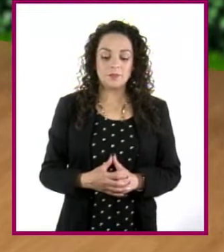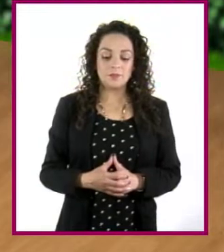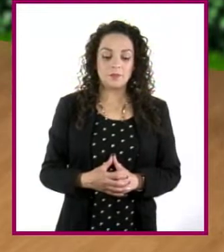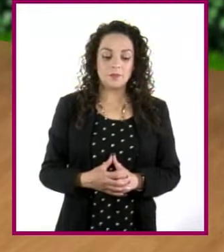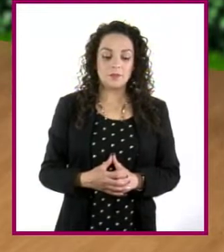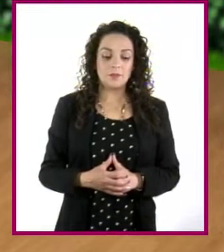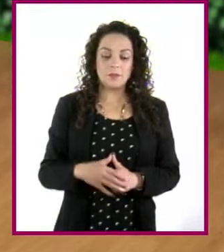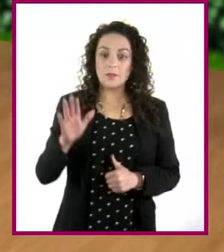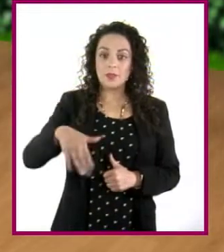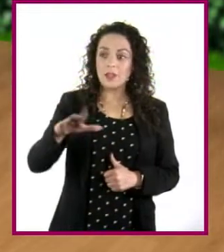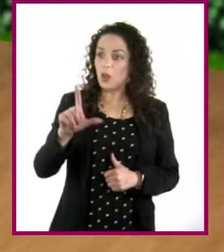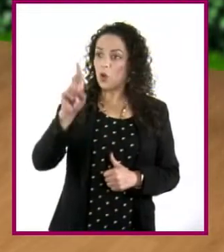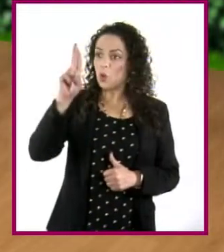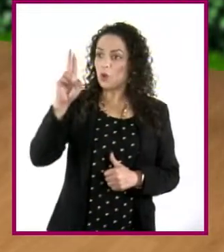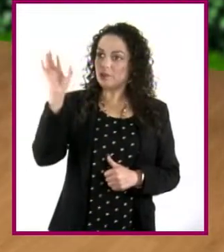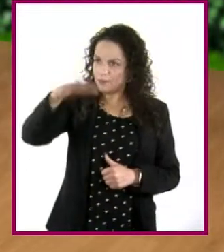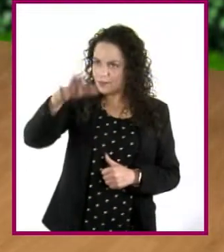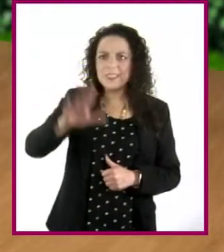Lu, hey Luna.